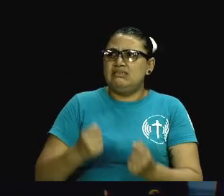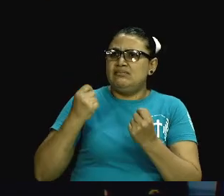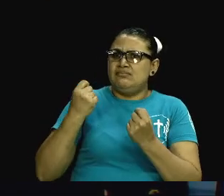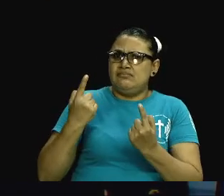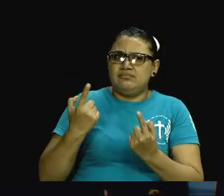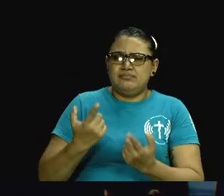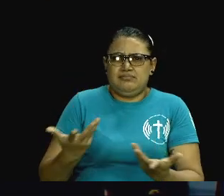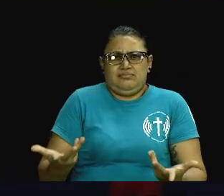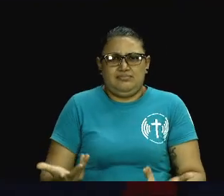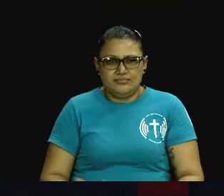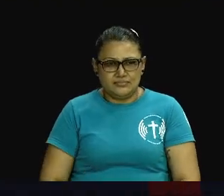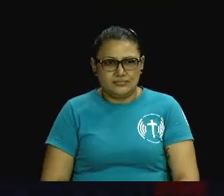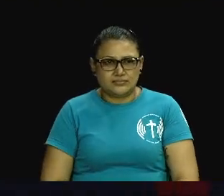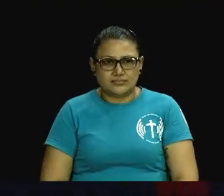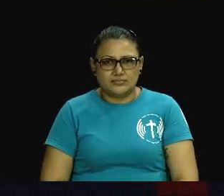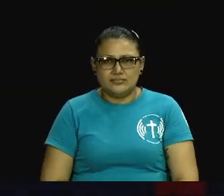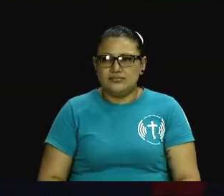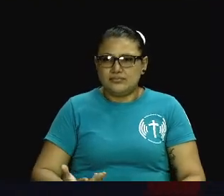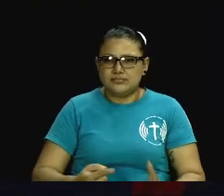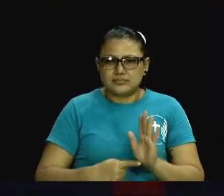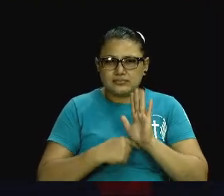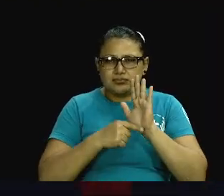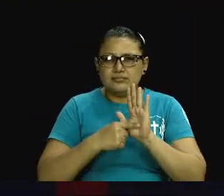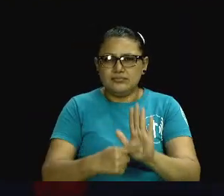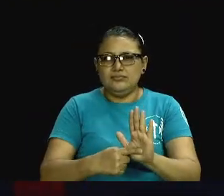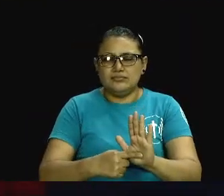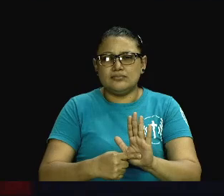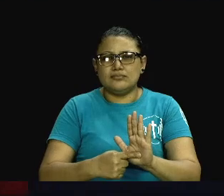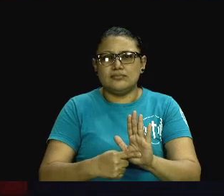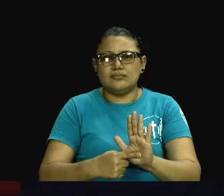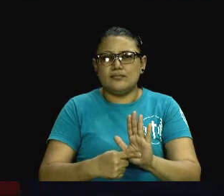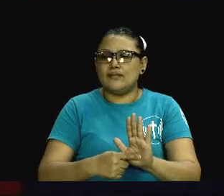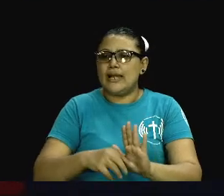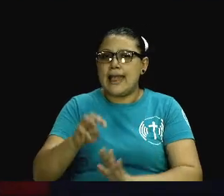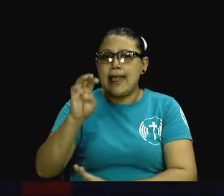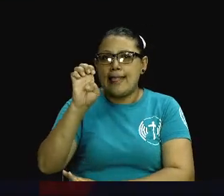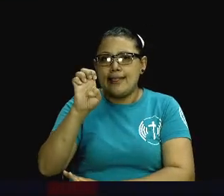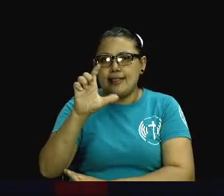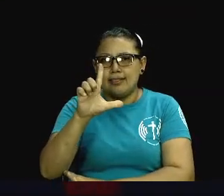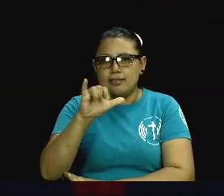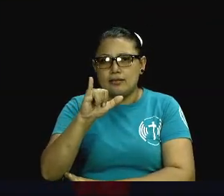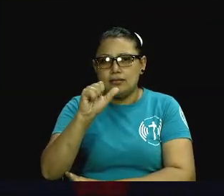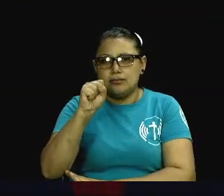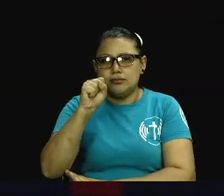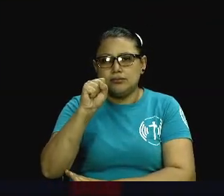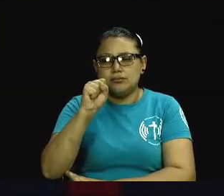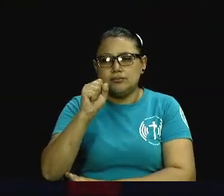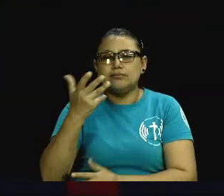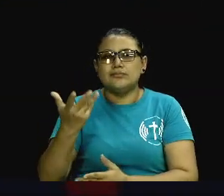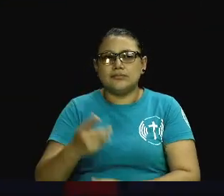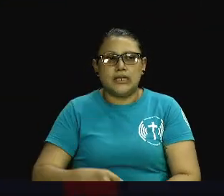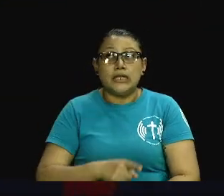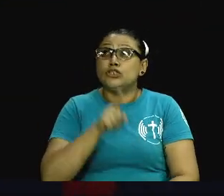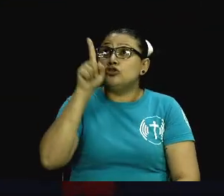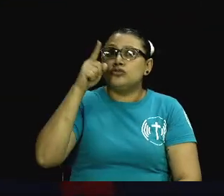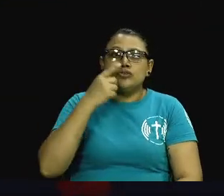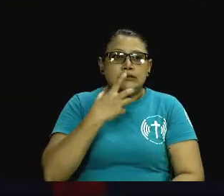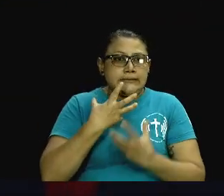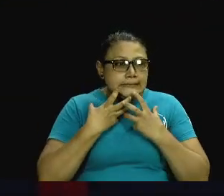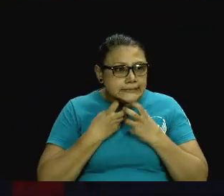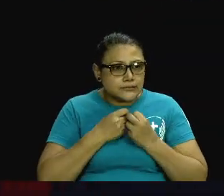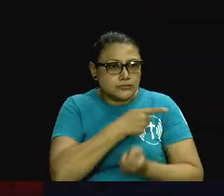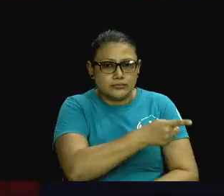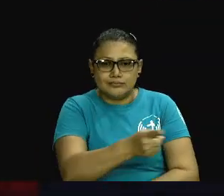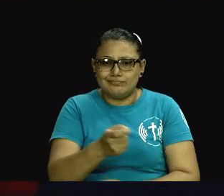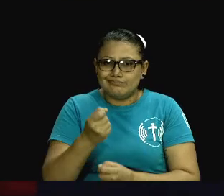ante la misión de elías en esta tarde dios quiere que reaccionemos hermanos que reaccionemos